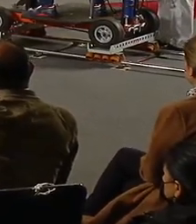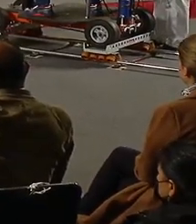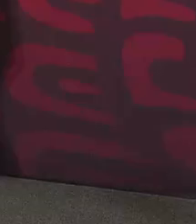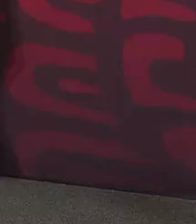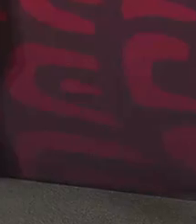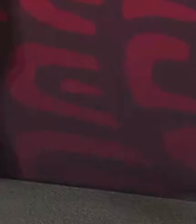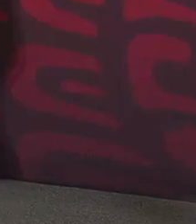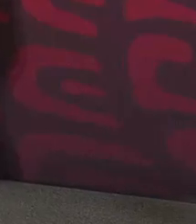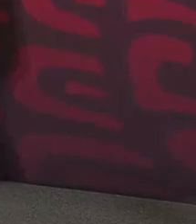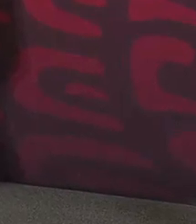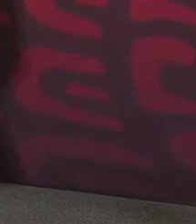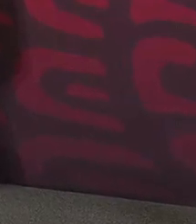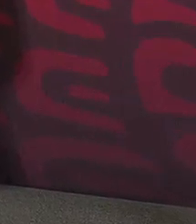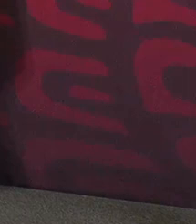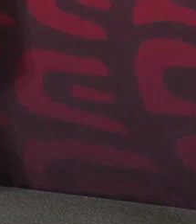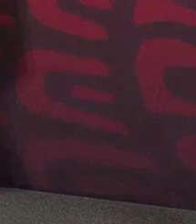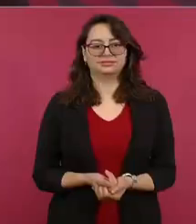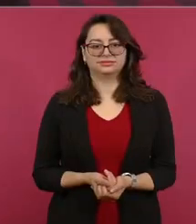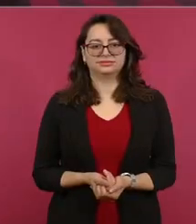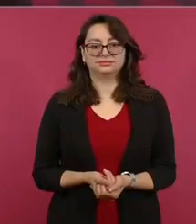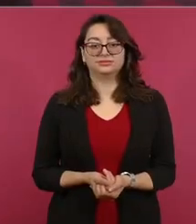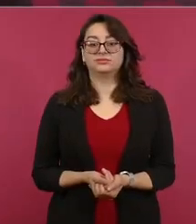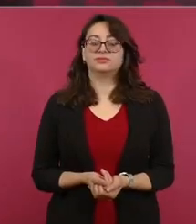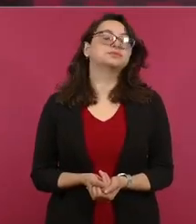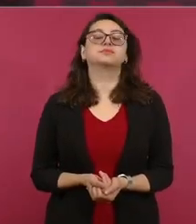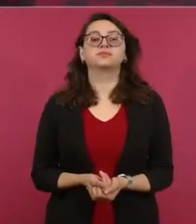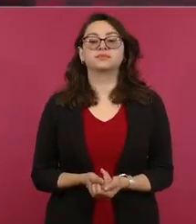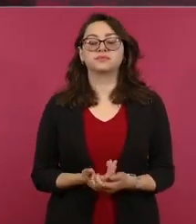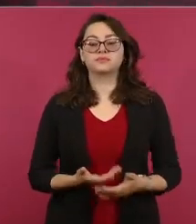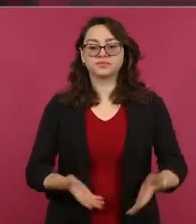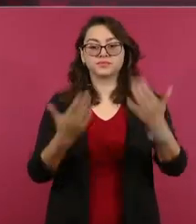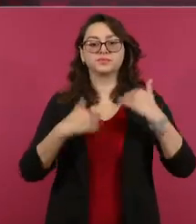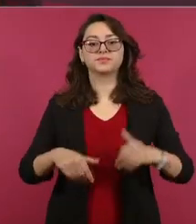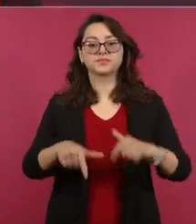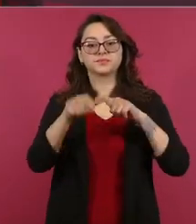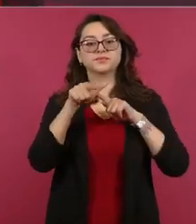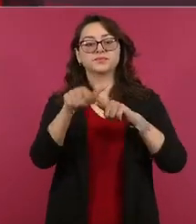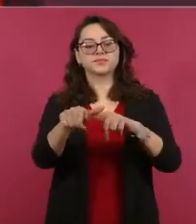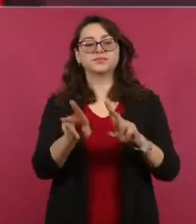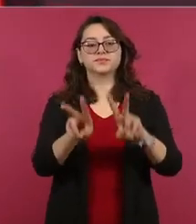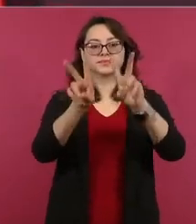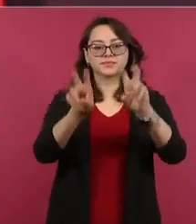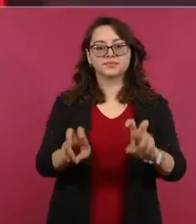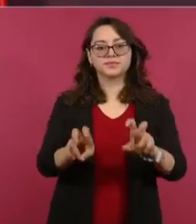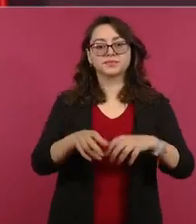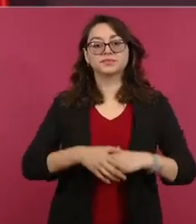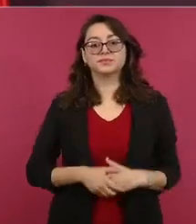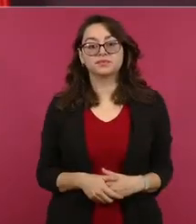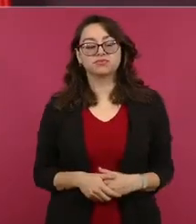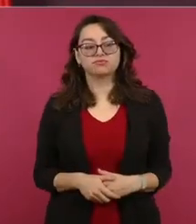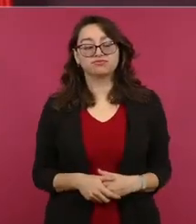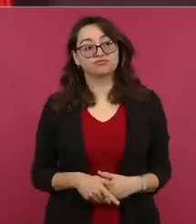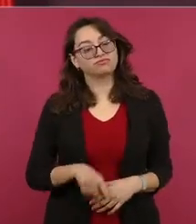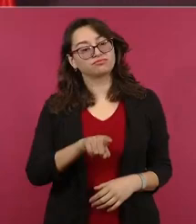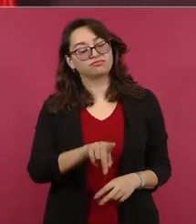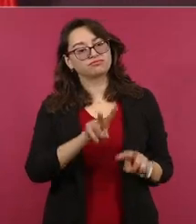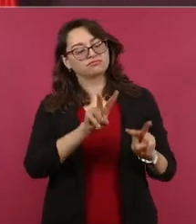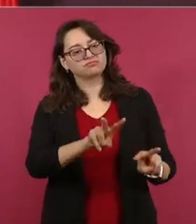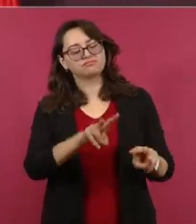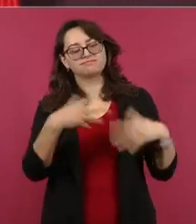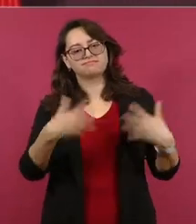a lo segundo. Esto es muy bello. Y a veces lo que viene, no tanto,